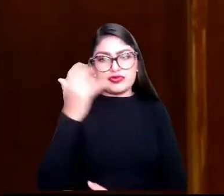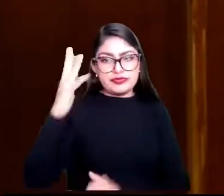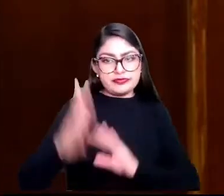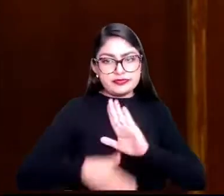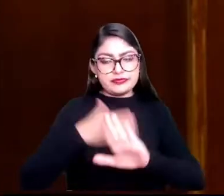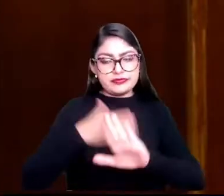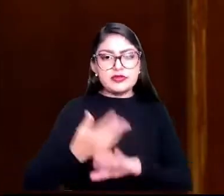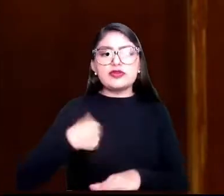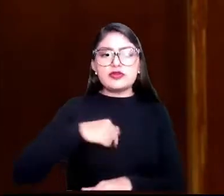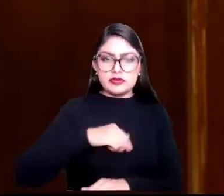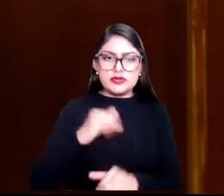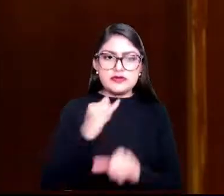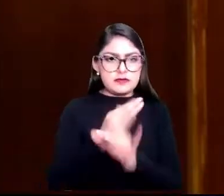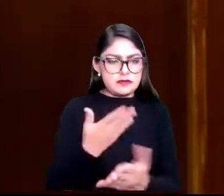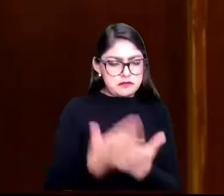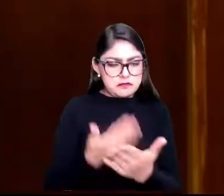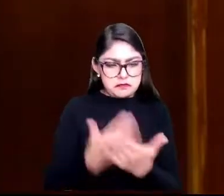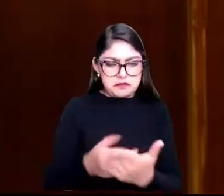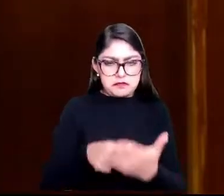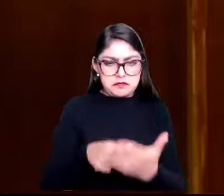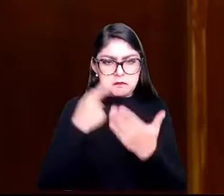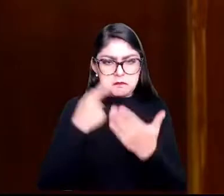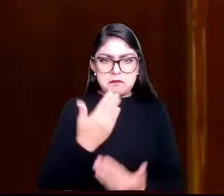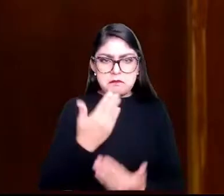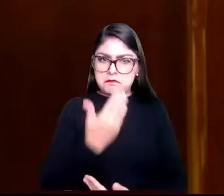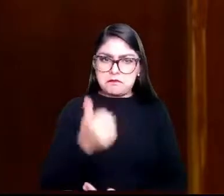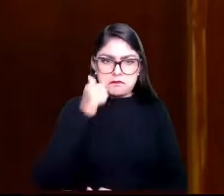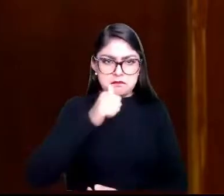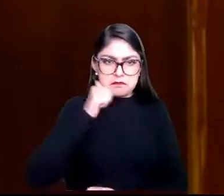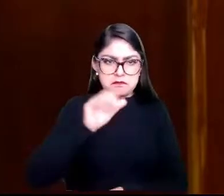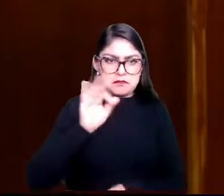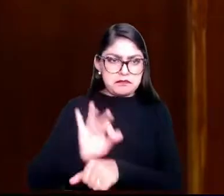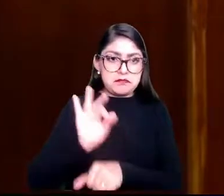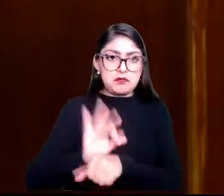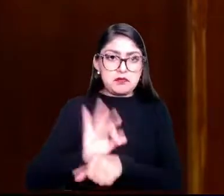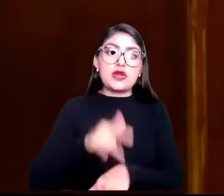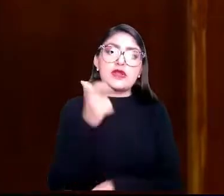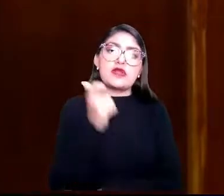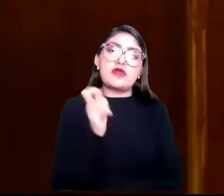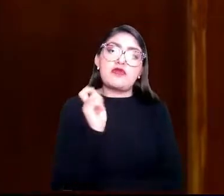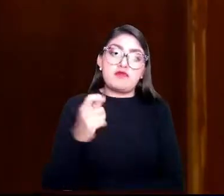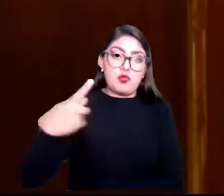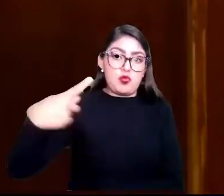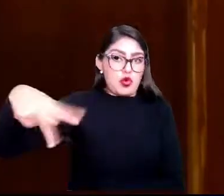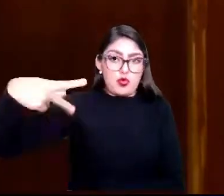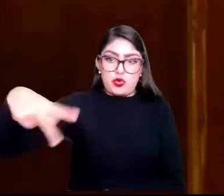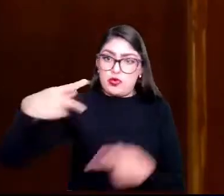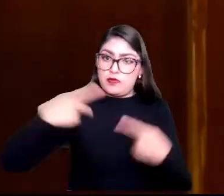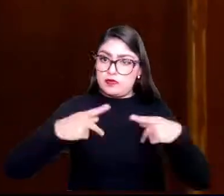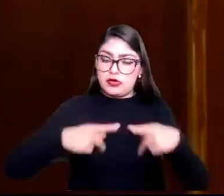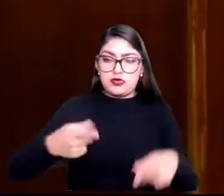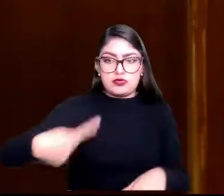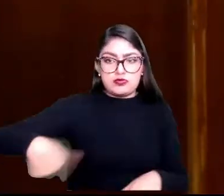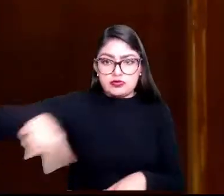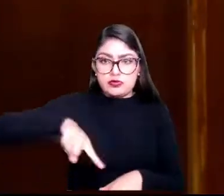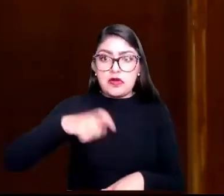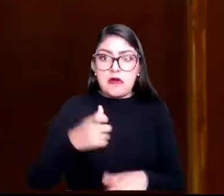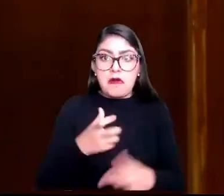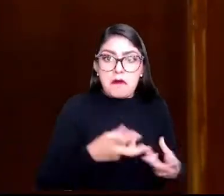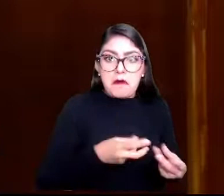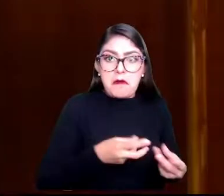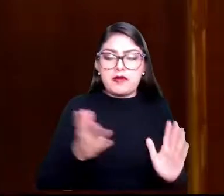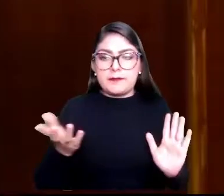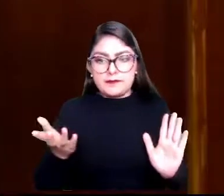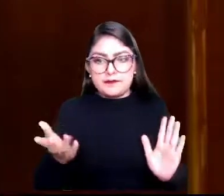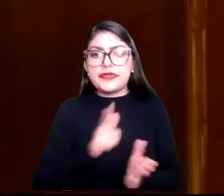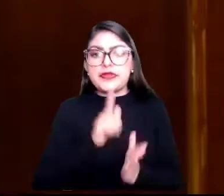gente, a favor de que siempre ese dinero sea con base en lo que dice la ley, cómo tienen que ser estos contratos, cómo tienen que ser